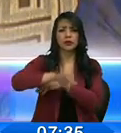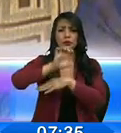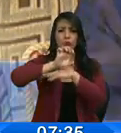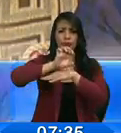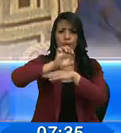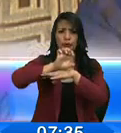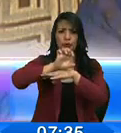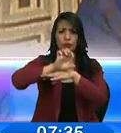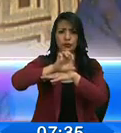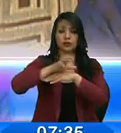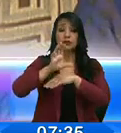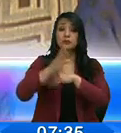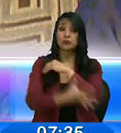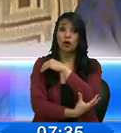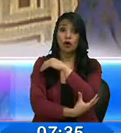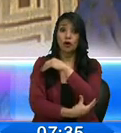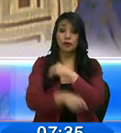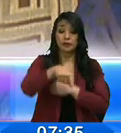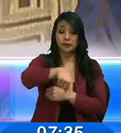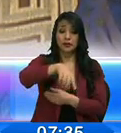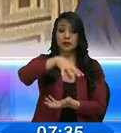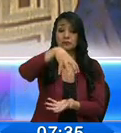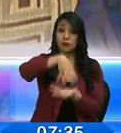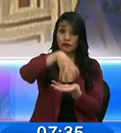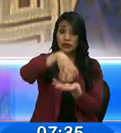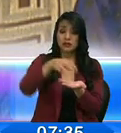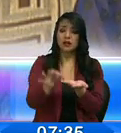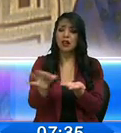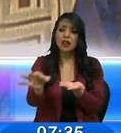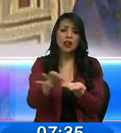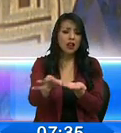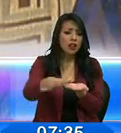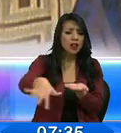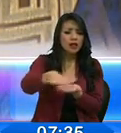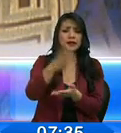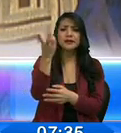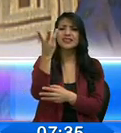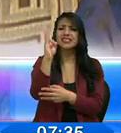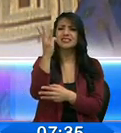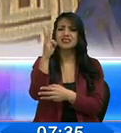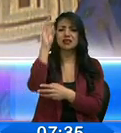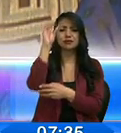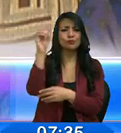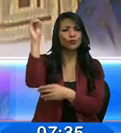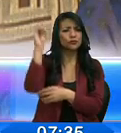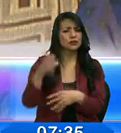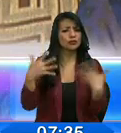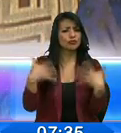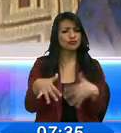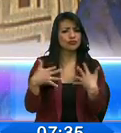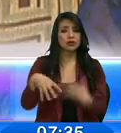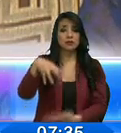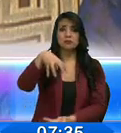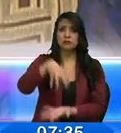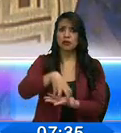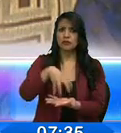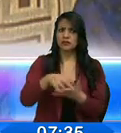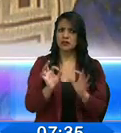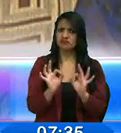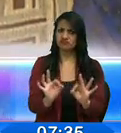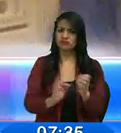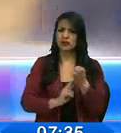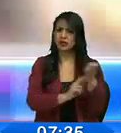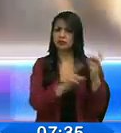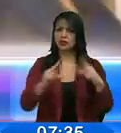La pobreza rural está en el 16%. Entonces eso es muy grave, siendo una provincia tan rica en